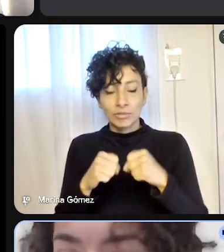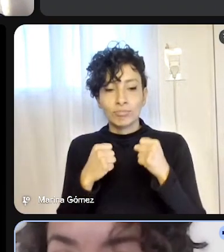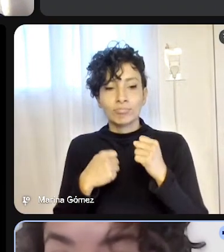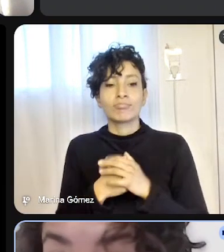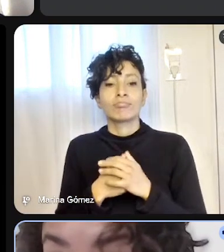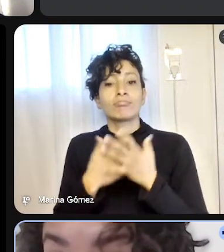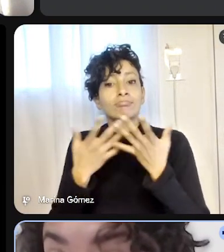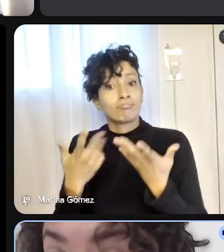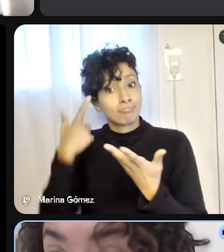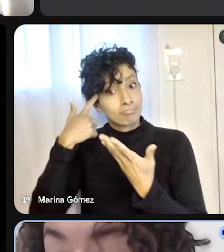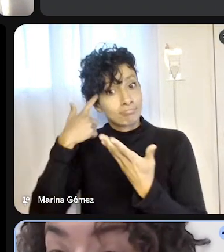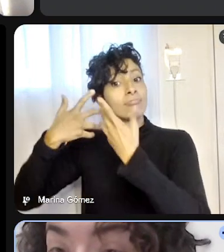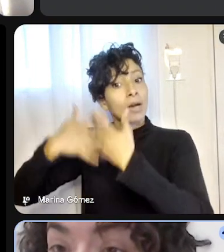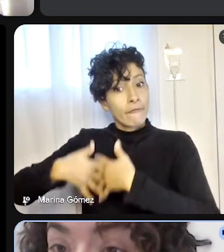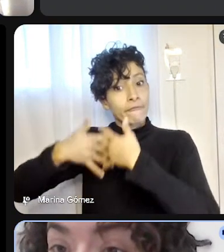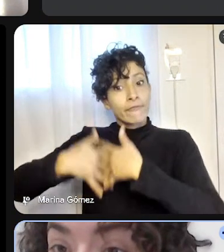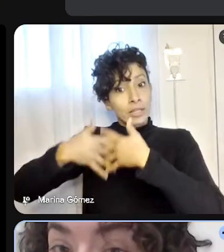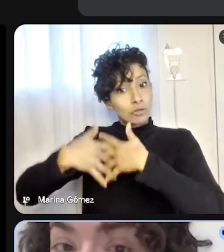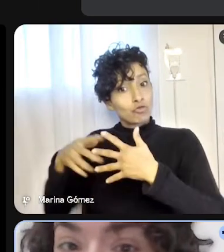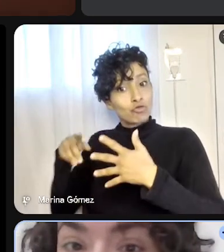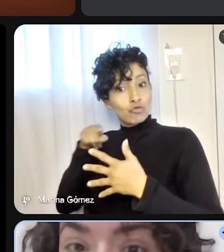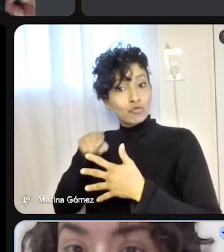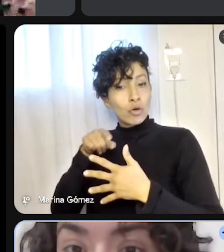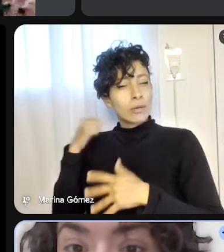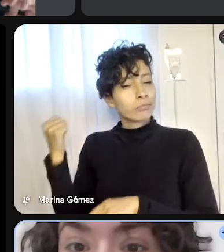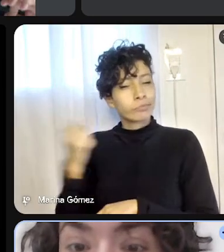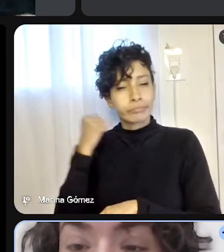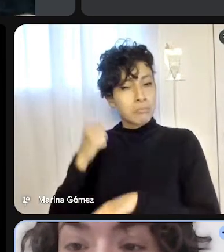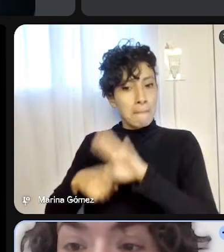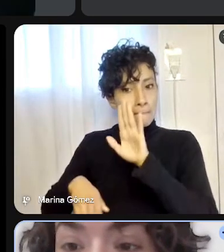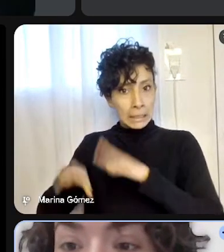y reflexionemos, que es lo más importante, ¿sí?